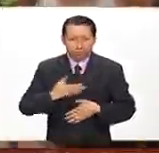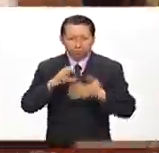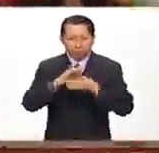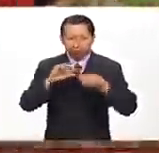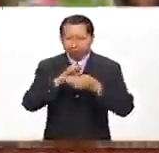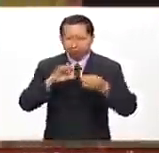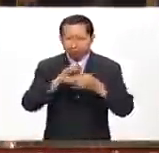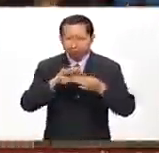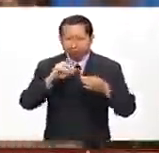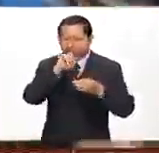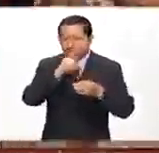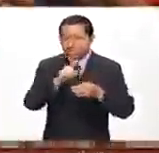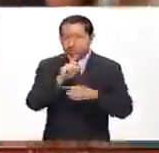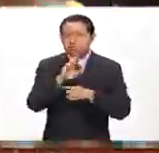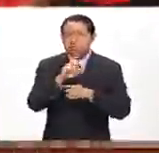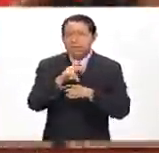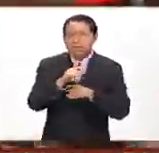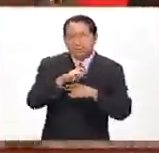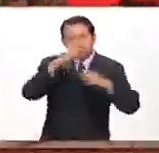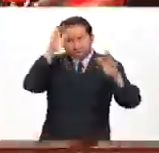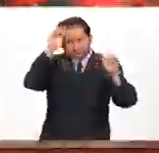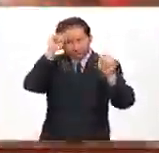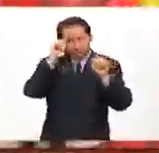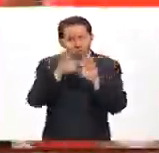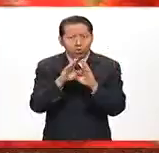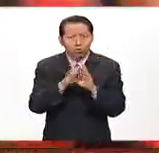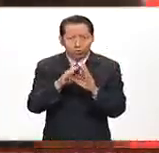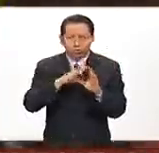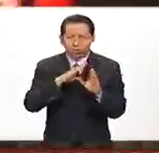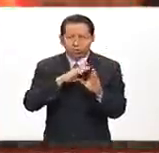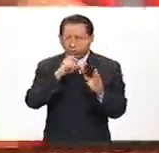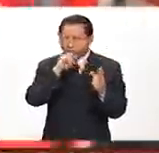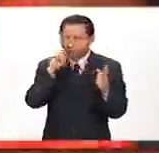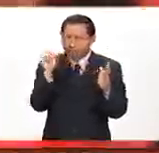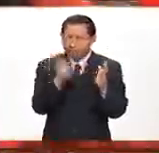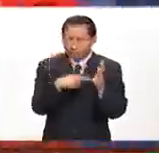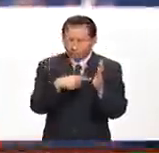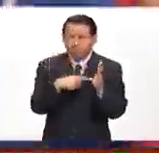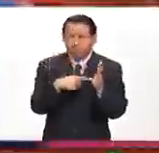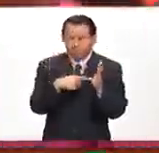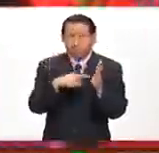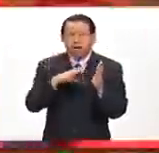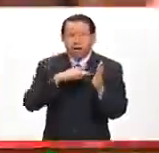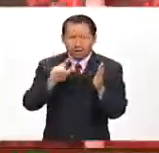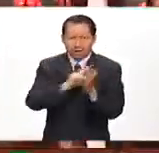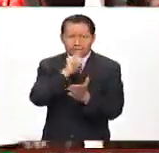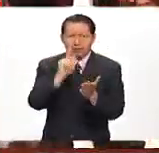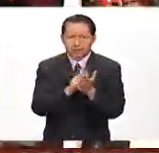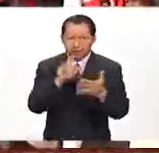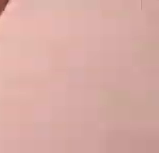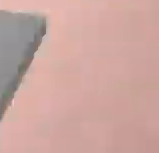los acuerdos con la CENTE están dentro de lo que marca la propia reforma.